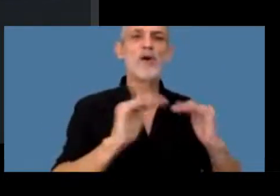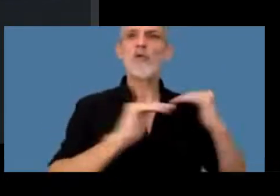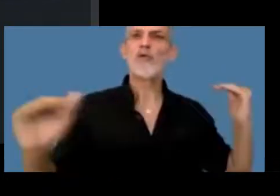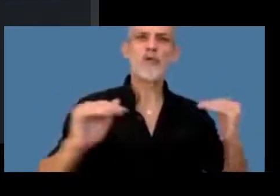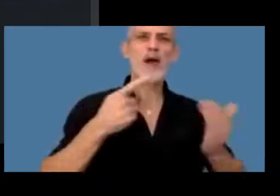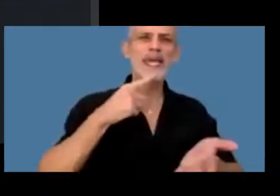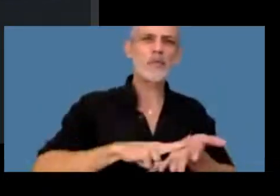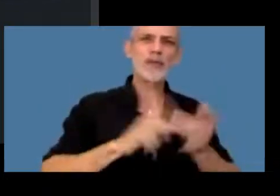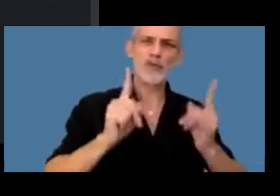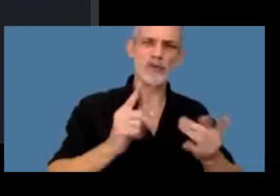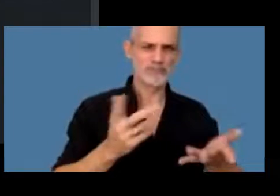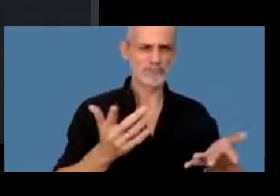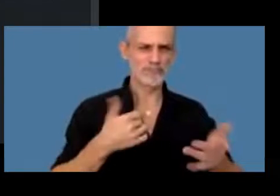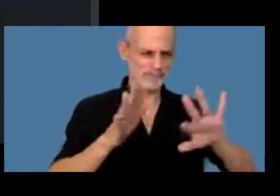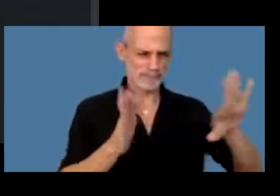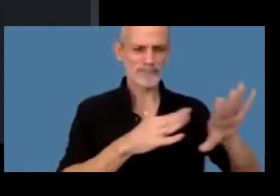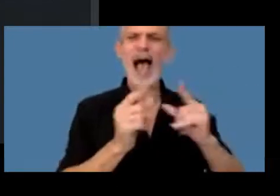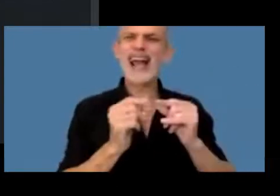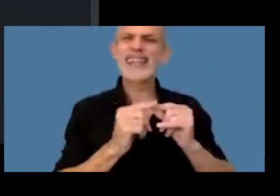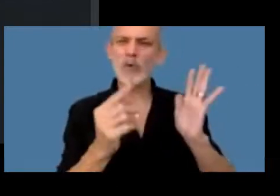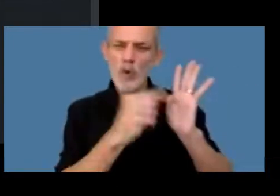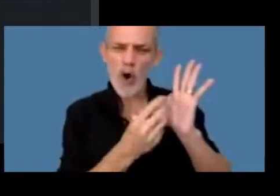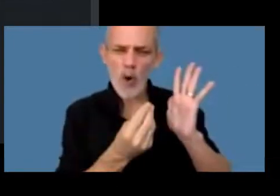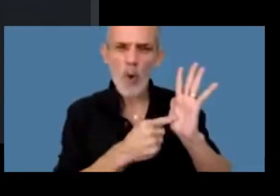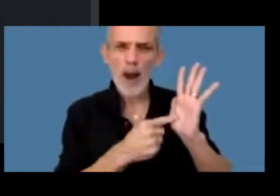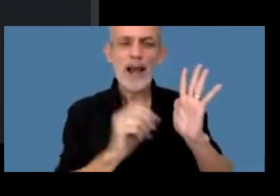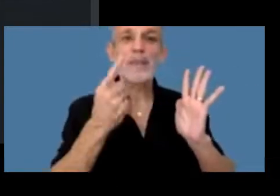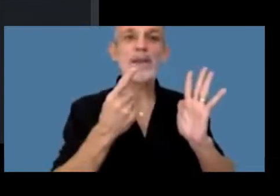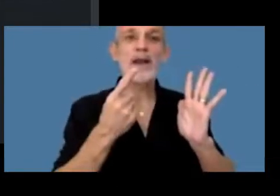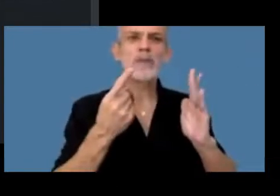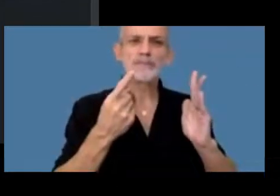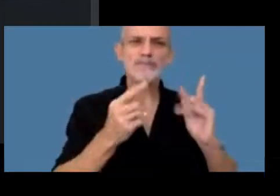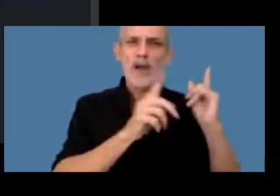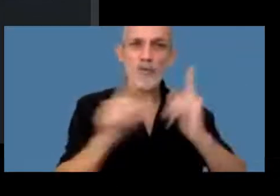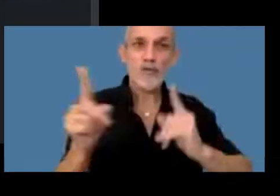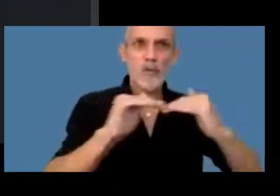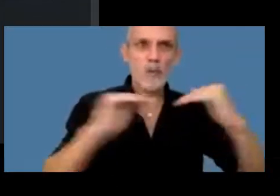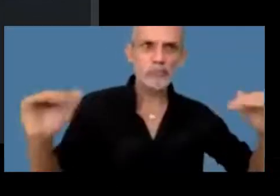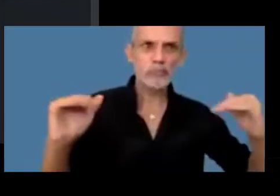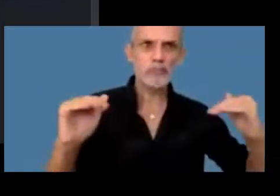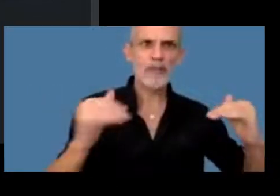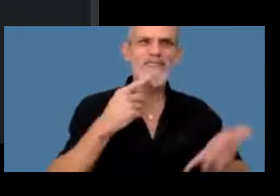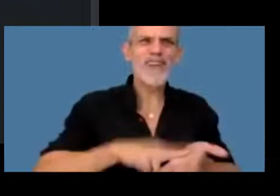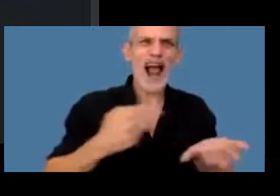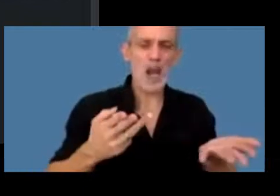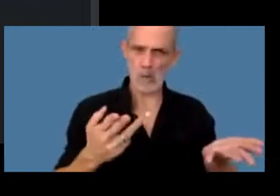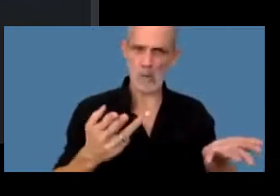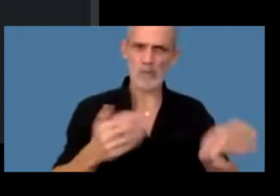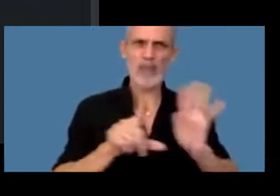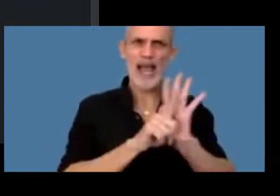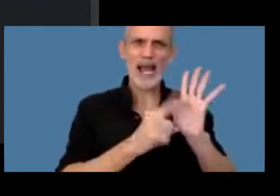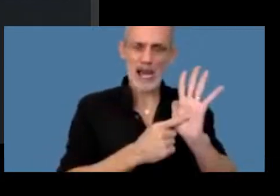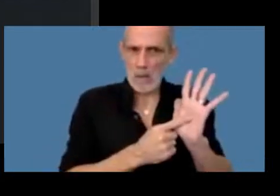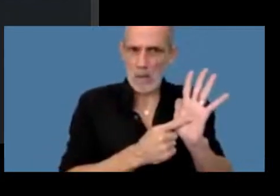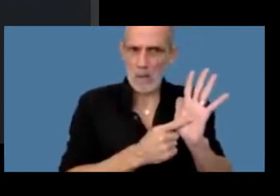Uno va, no me acuerdo qué artículo es, pero dice, primer beneficio fiscal, mantener la estabilidad fiscal. Bueno, sin embargo, la ley esa no lo pudo mantener desde el